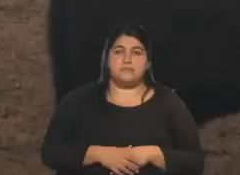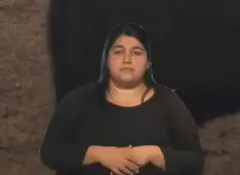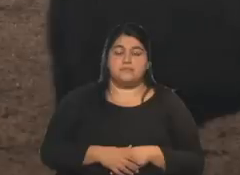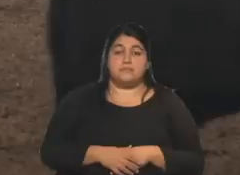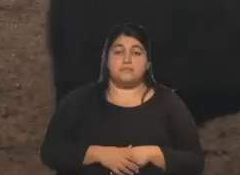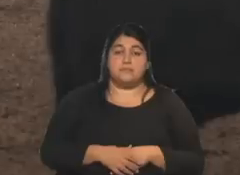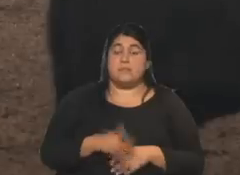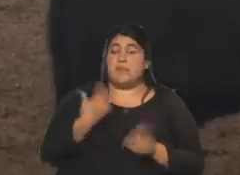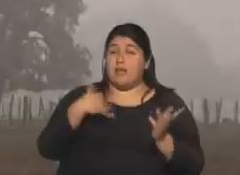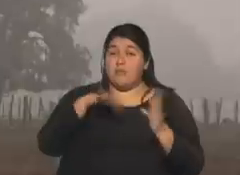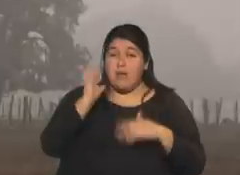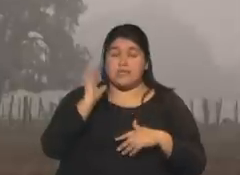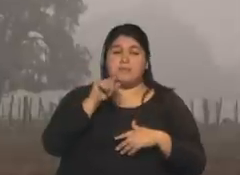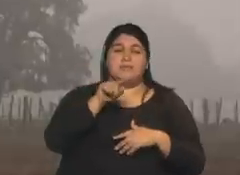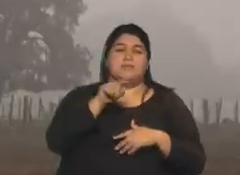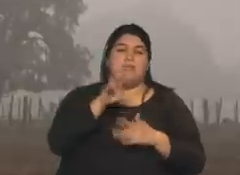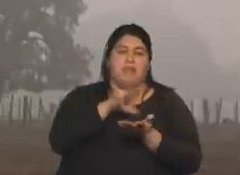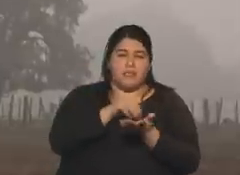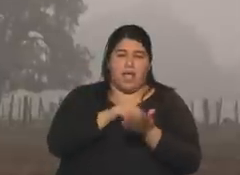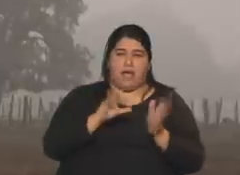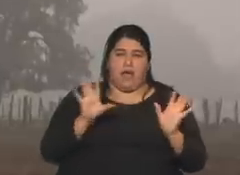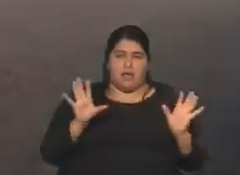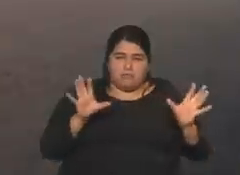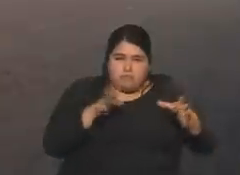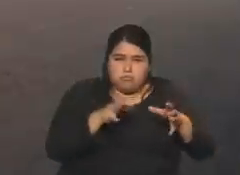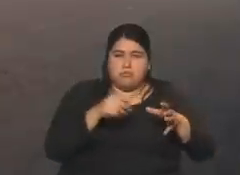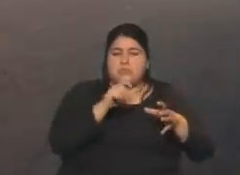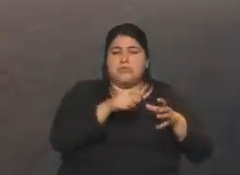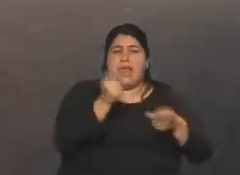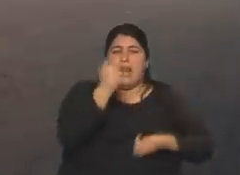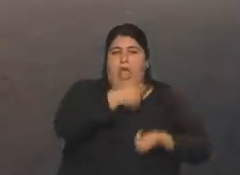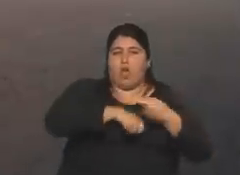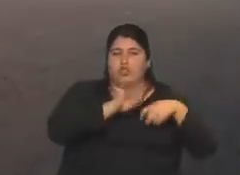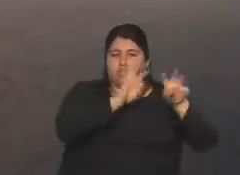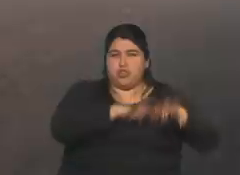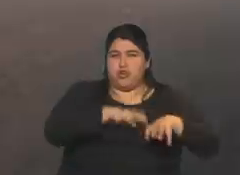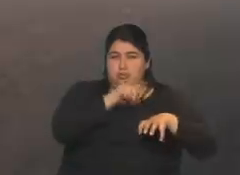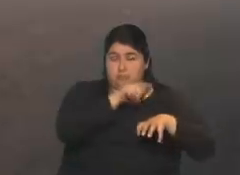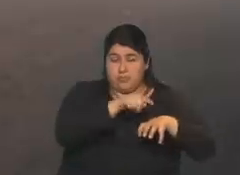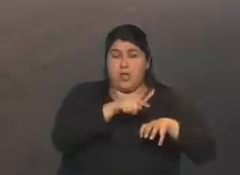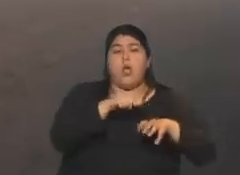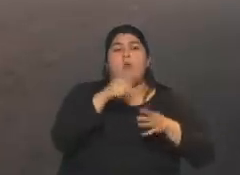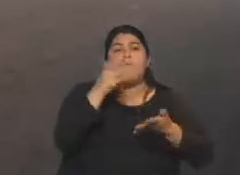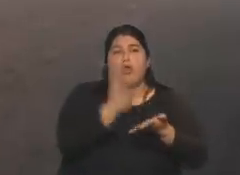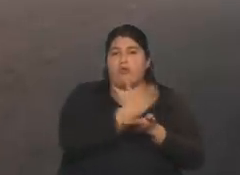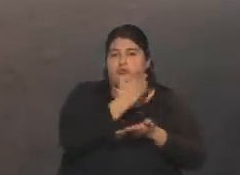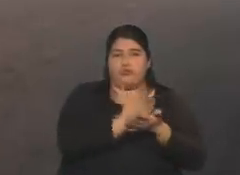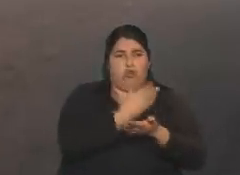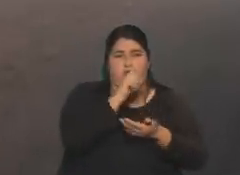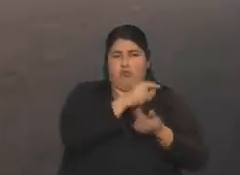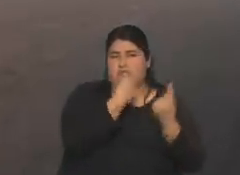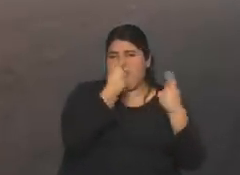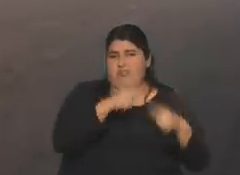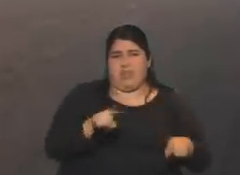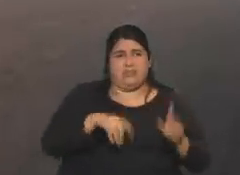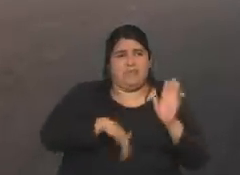La concentración de la tenencia de la tierra y del control de los agronegocios plantea un sistema de producción irracional que impone